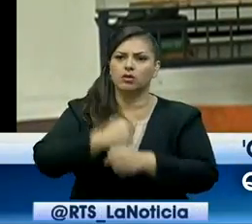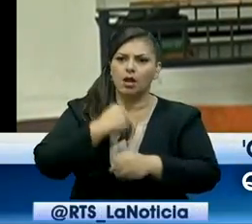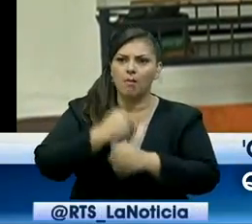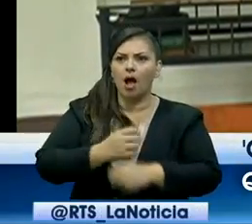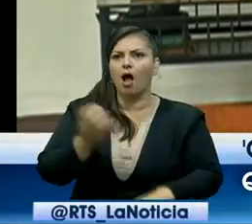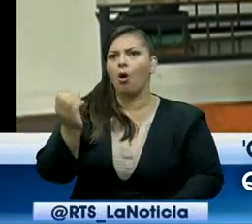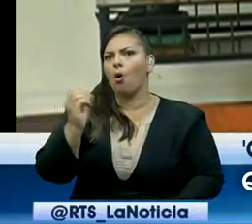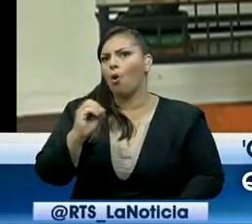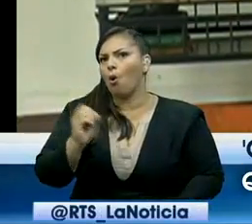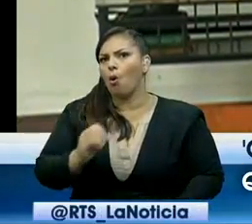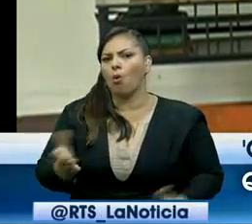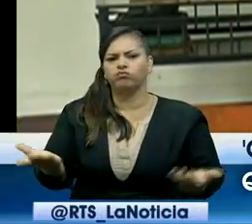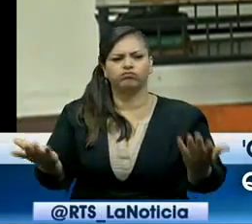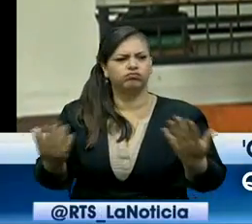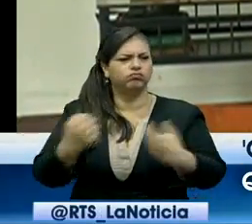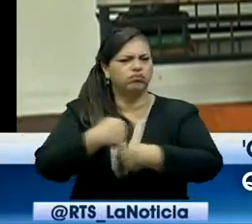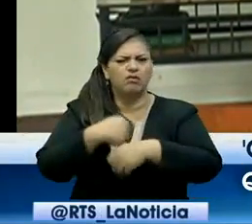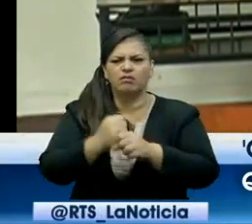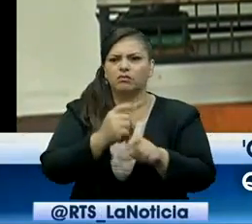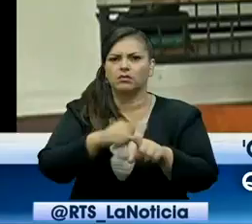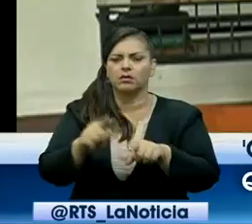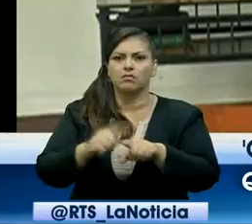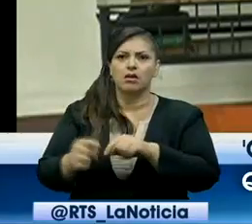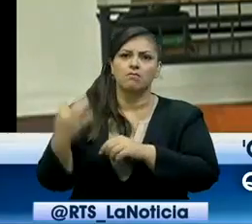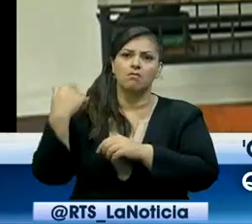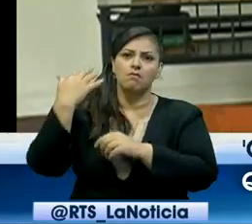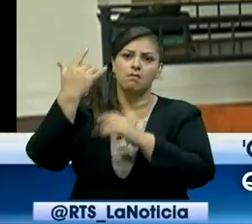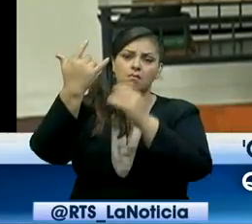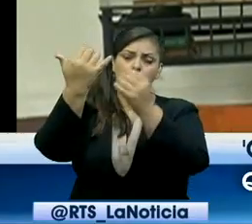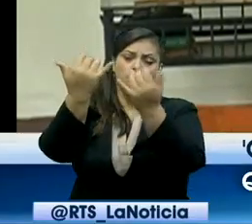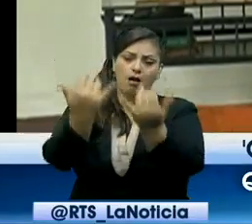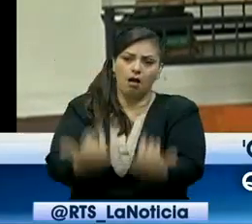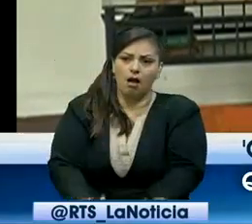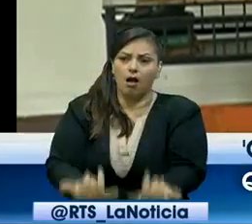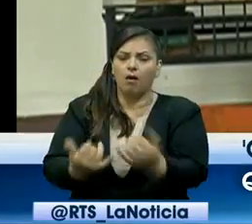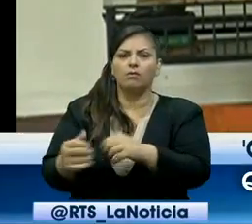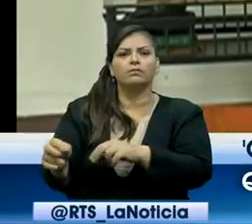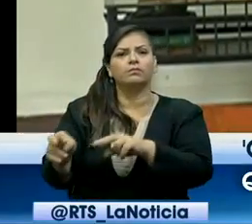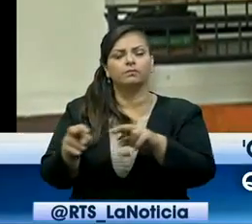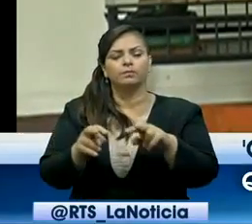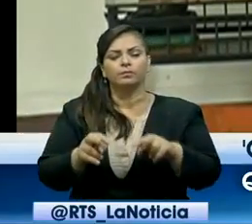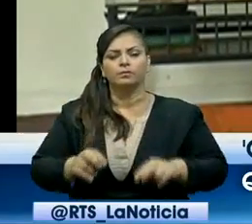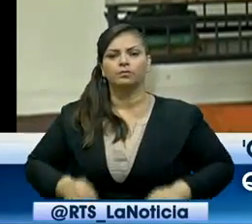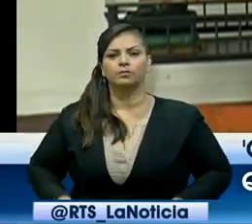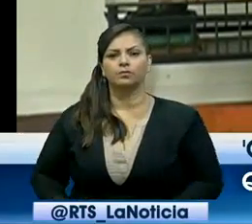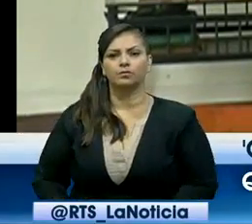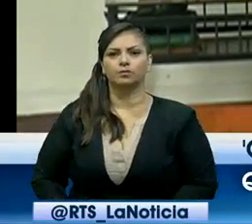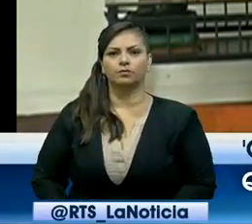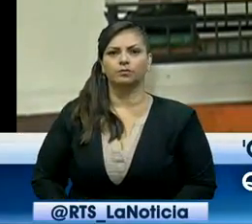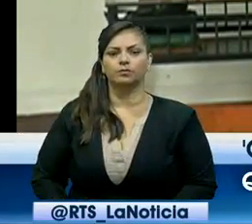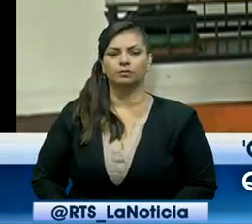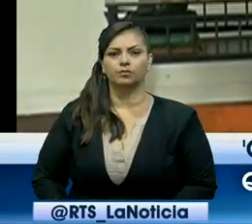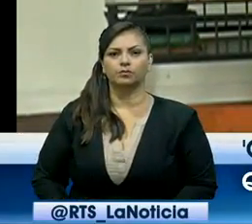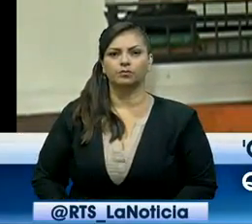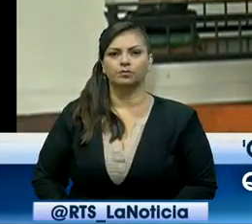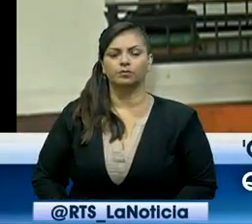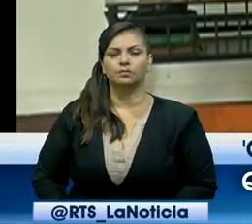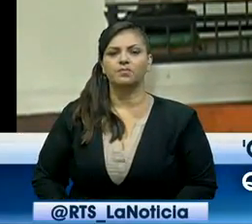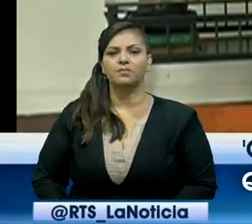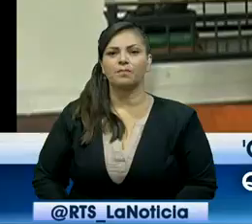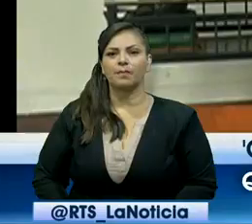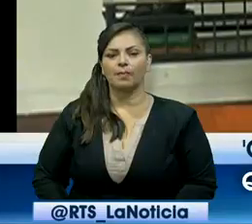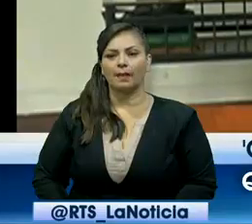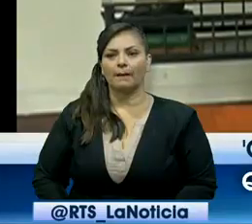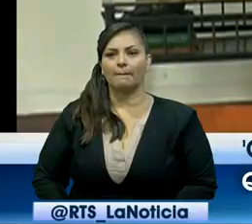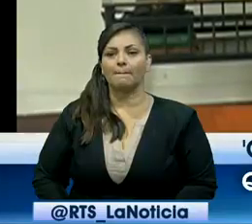amazónicos en las cordilleras bajas en los filos de los ríos y produjo un intercambio